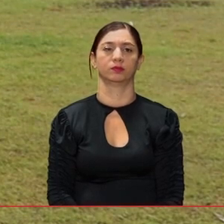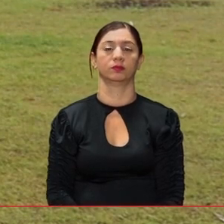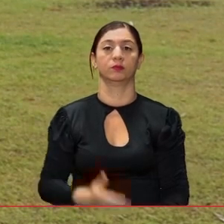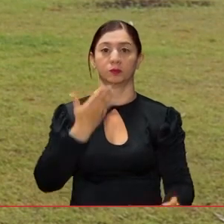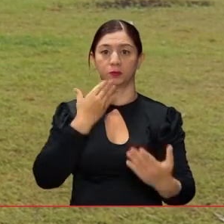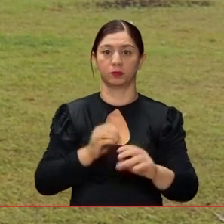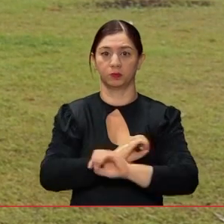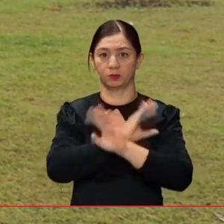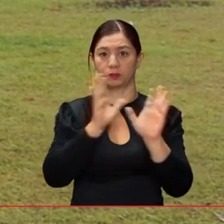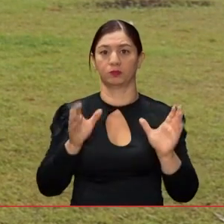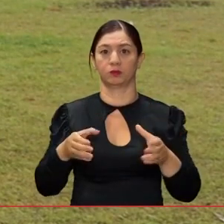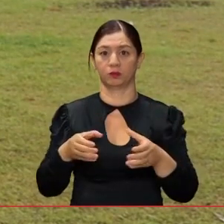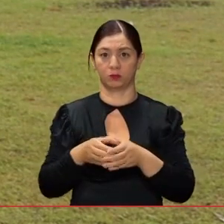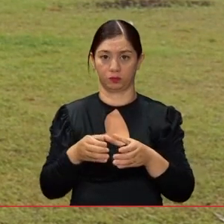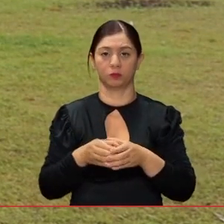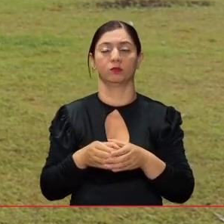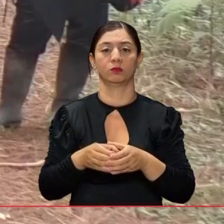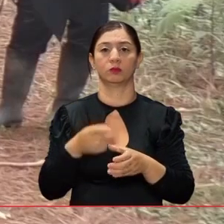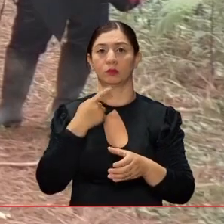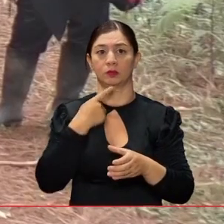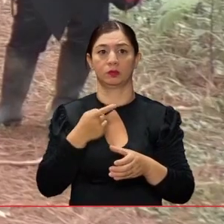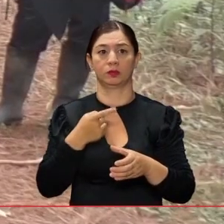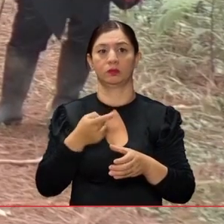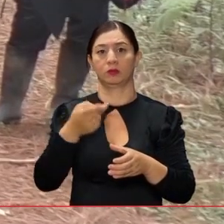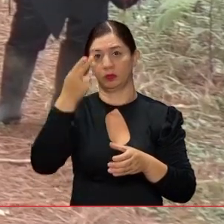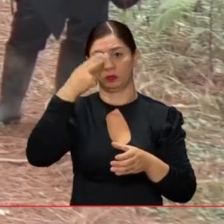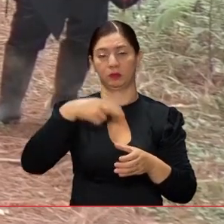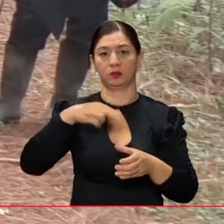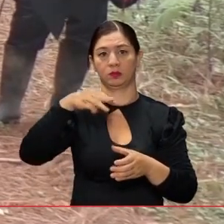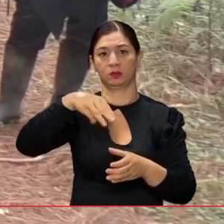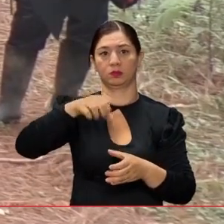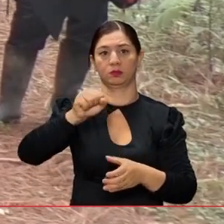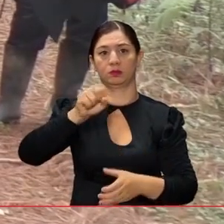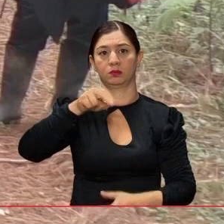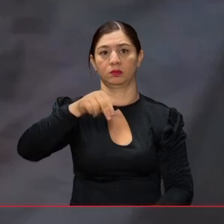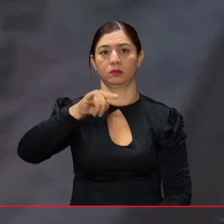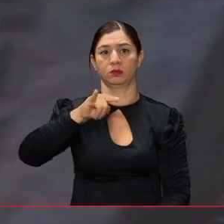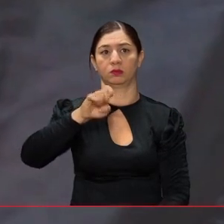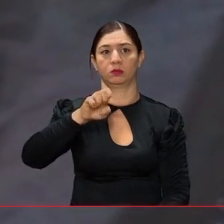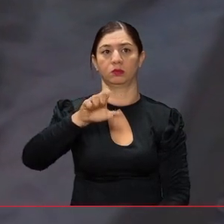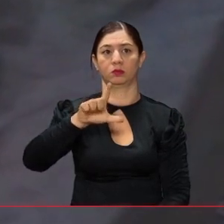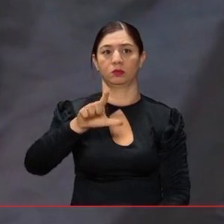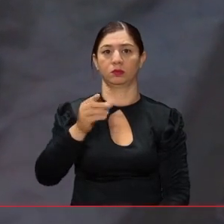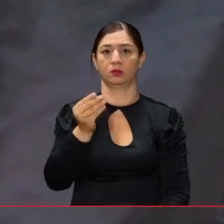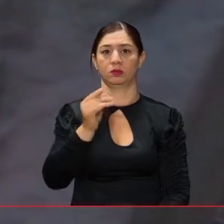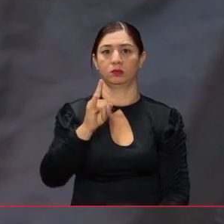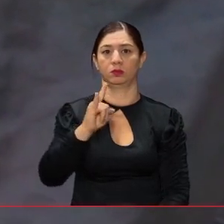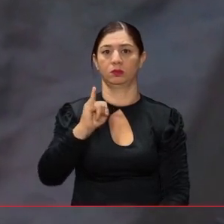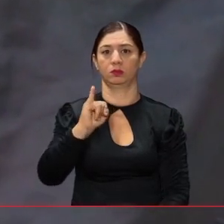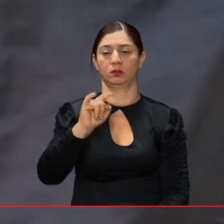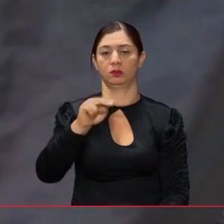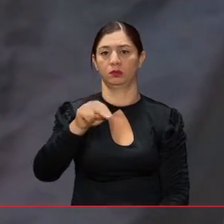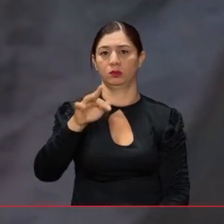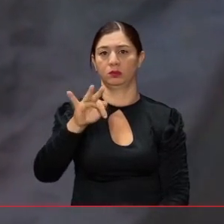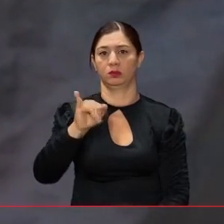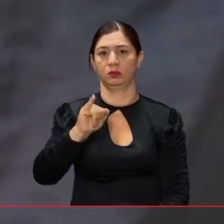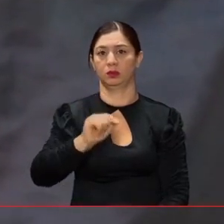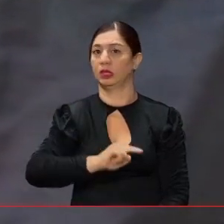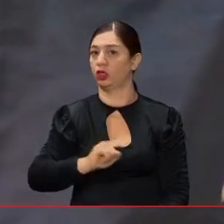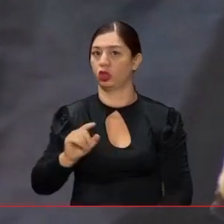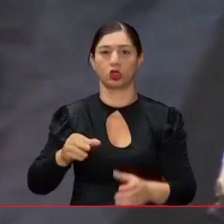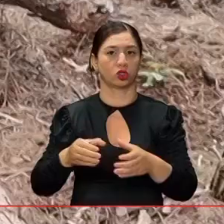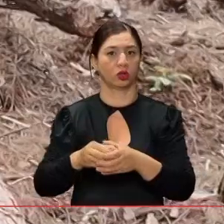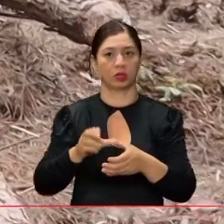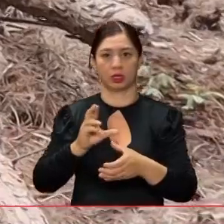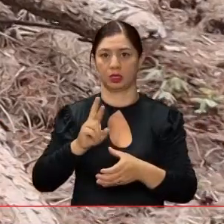Buen día, este grupo étnico afirma llamarse los hijos de Manuel Quintín Lame y no hace parte del Consejo Regional Indígena del Cauca Creek. Ya